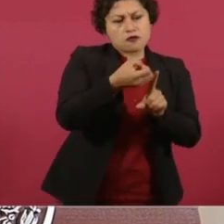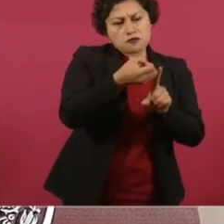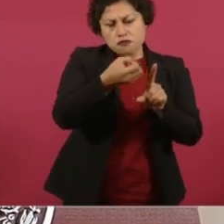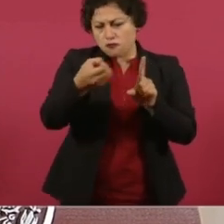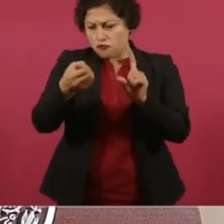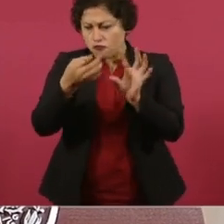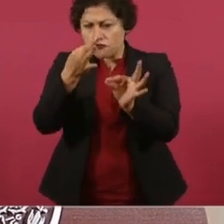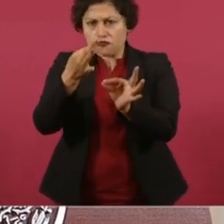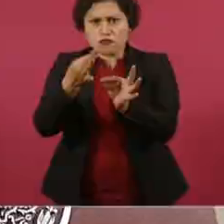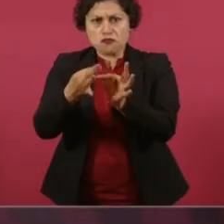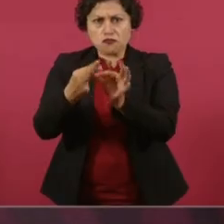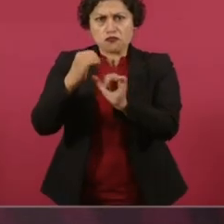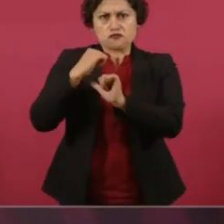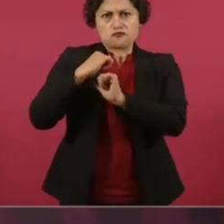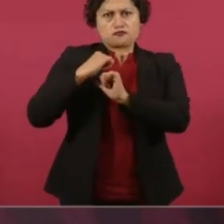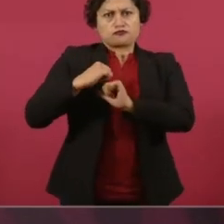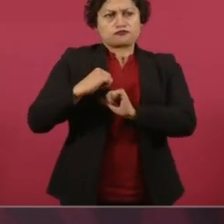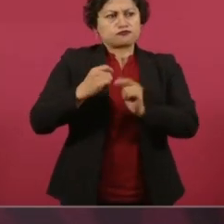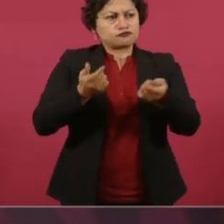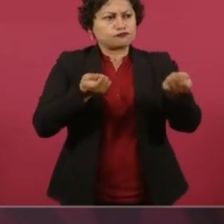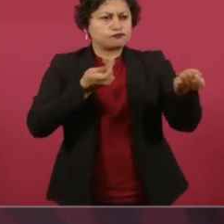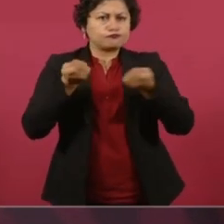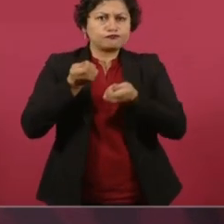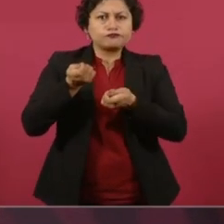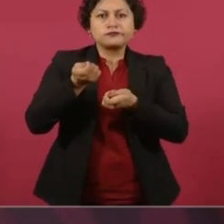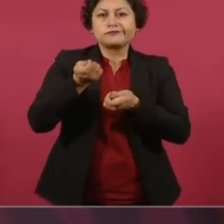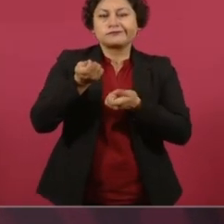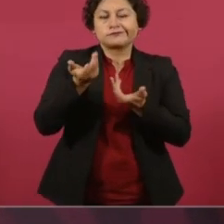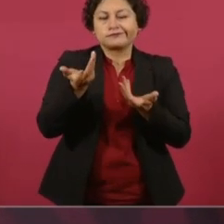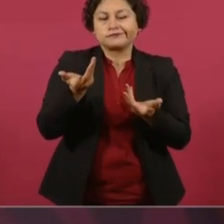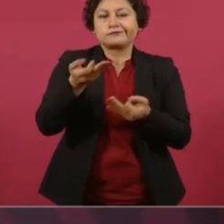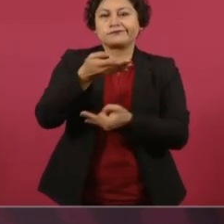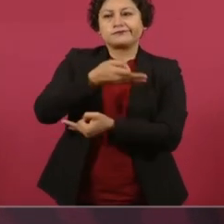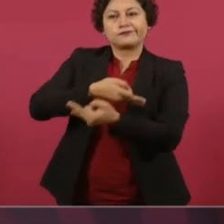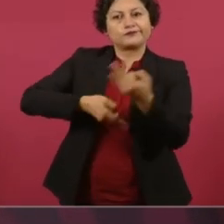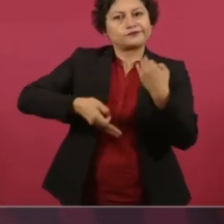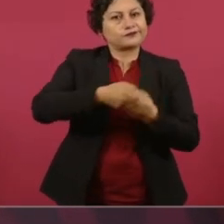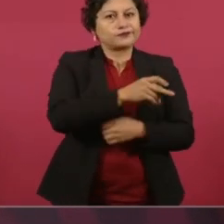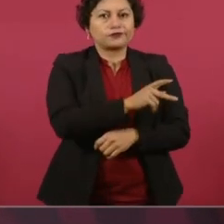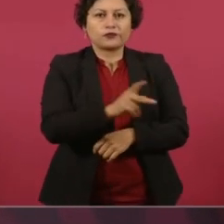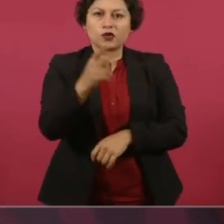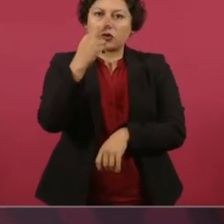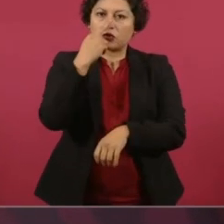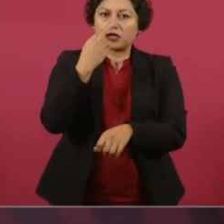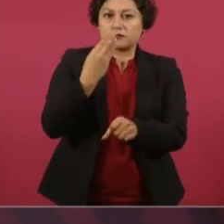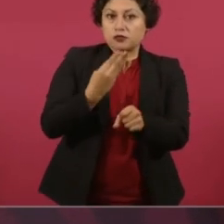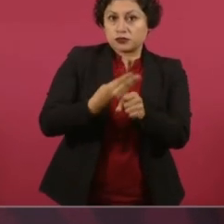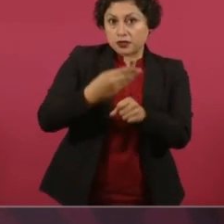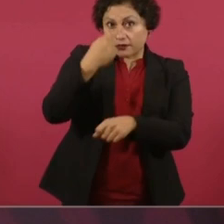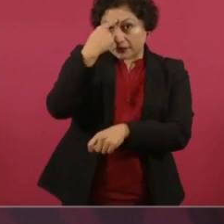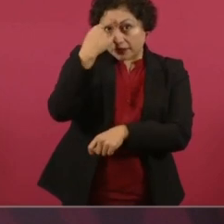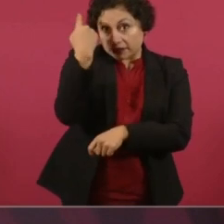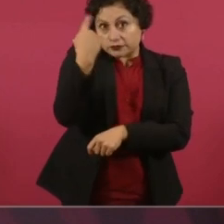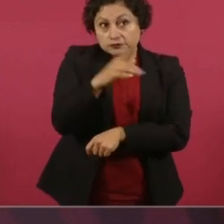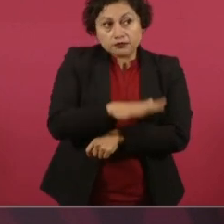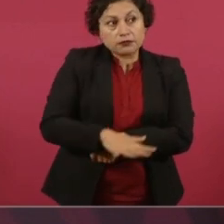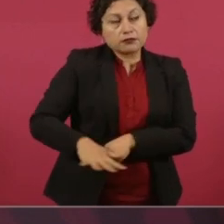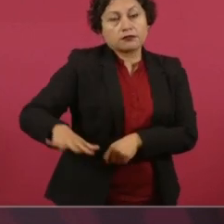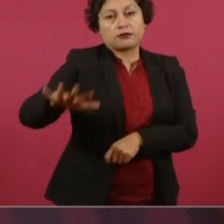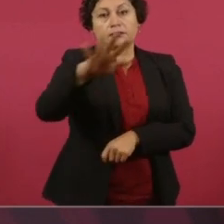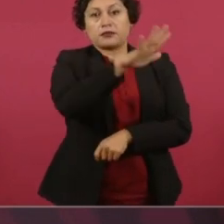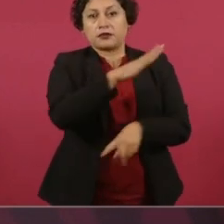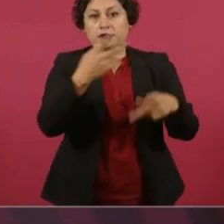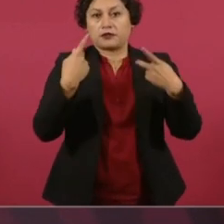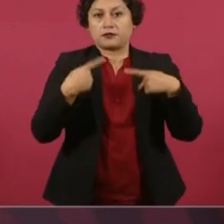garantizar que se fortalezca la economía popular, que haya justicia.